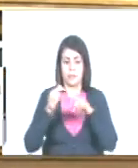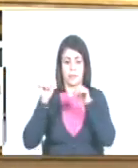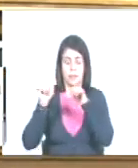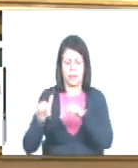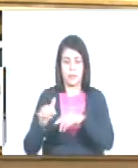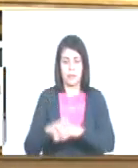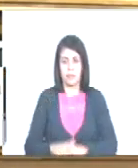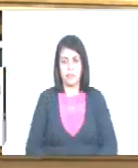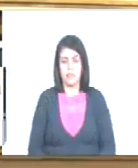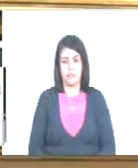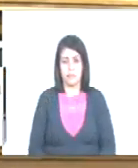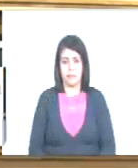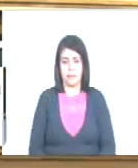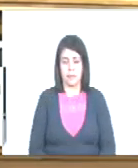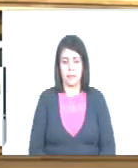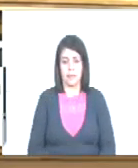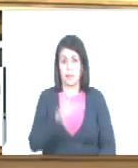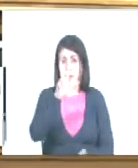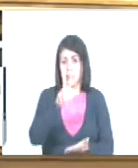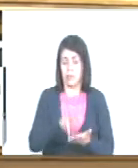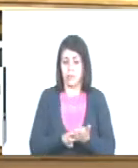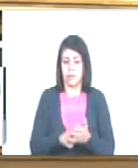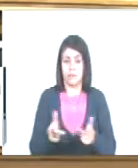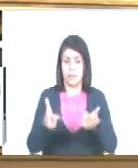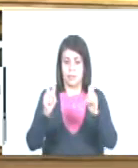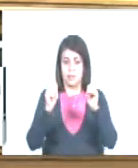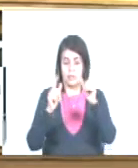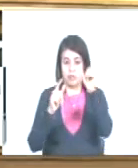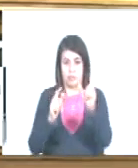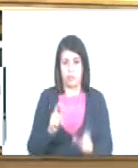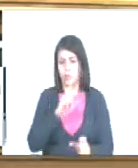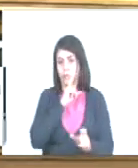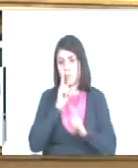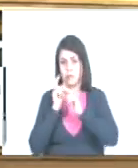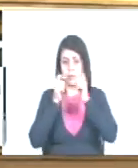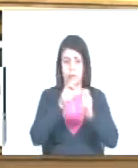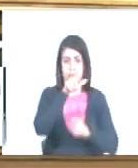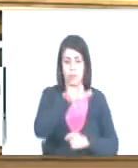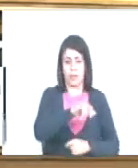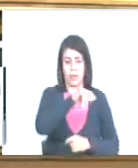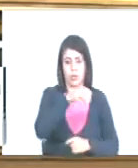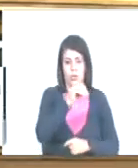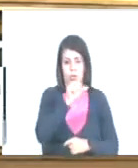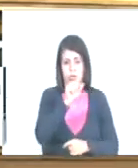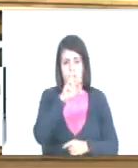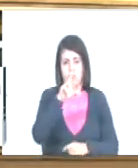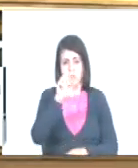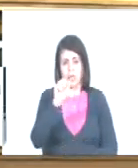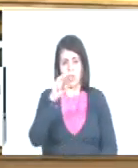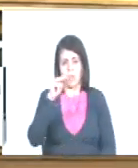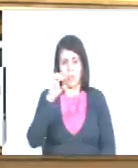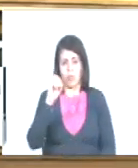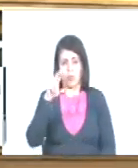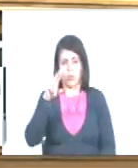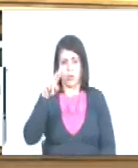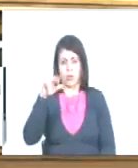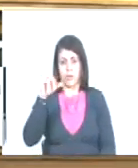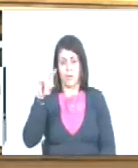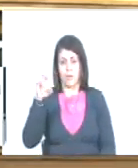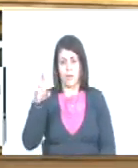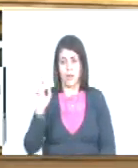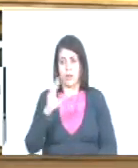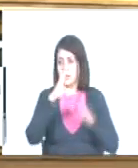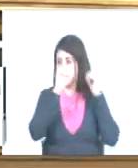favor de aprobar la autorización del nombramiento del ciudadano José Ramón Rivero González como